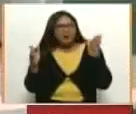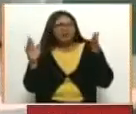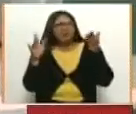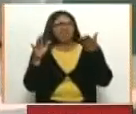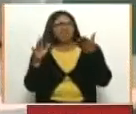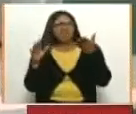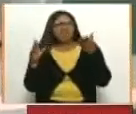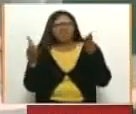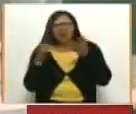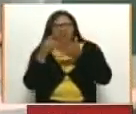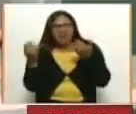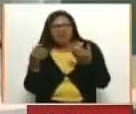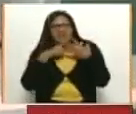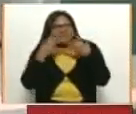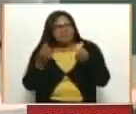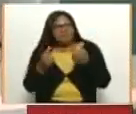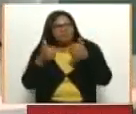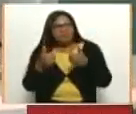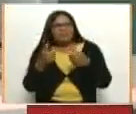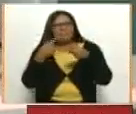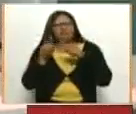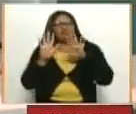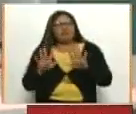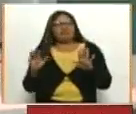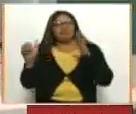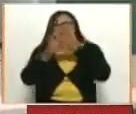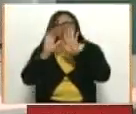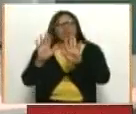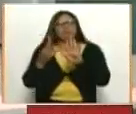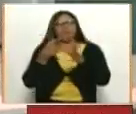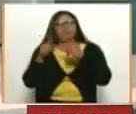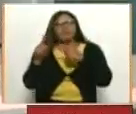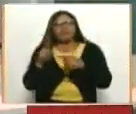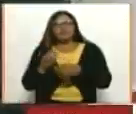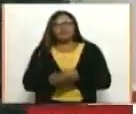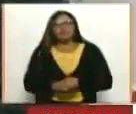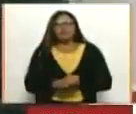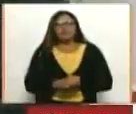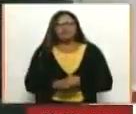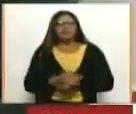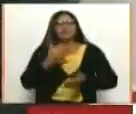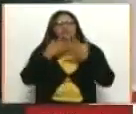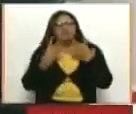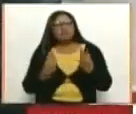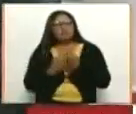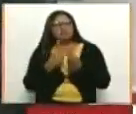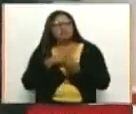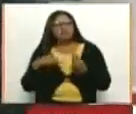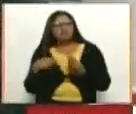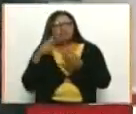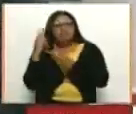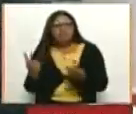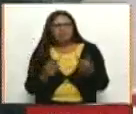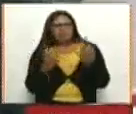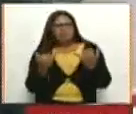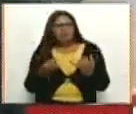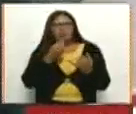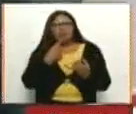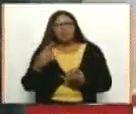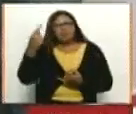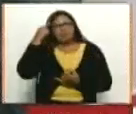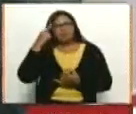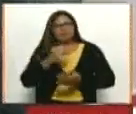abiertos al entendimiento, pero que se quiten y que se vayan las sanciones. ¿Cómo está, profe? Gracias por estar con nosotros. Vale, muchas gracias por la invitación, muy buenos días.